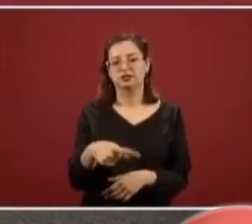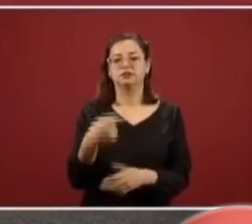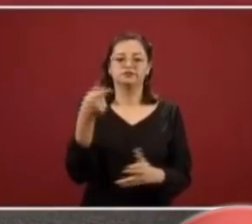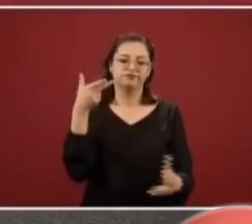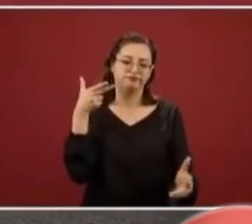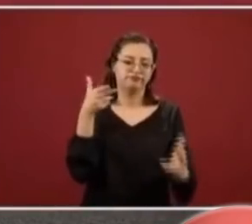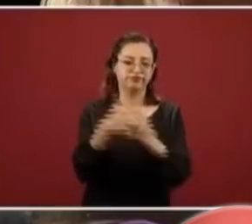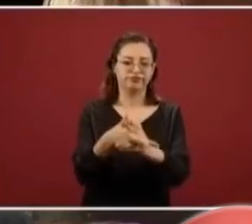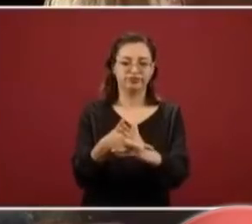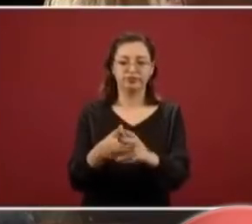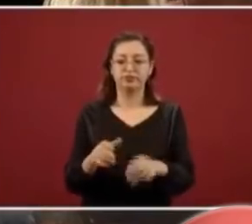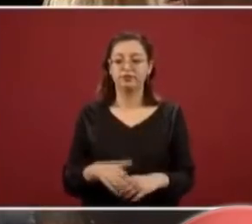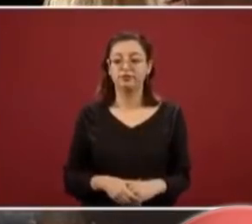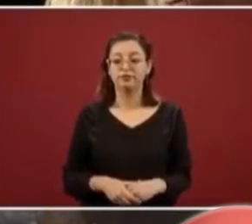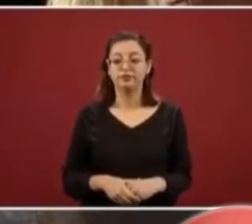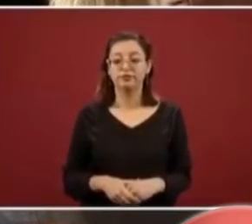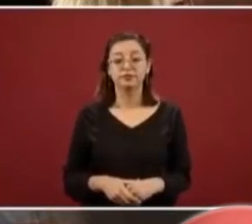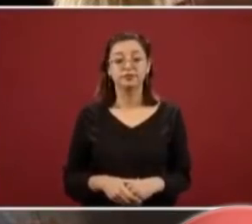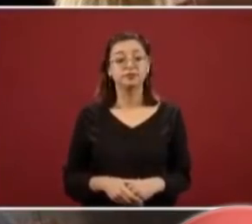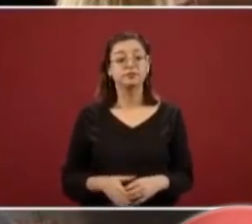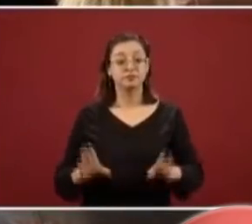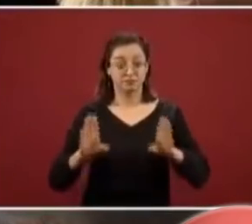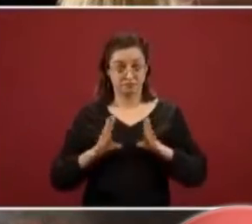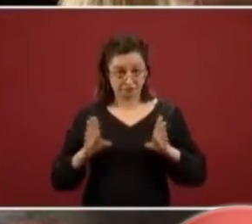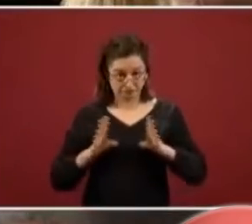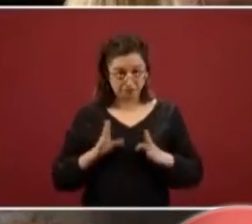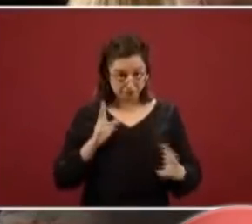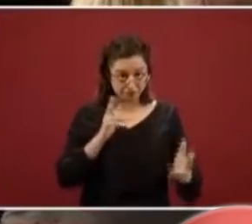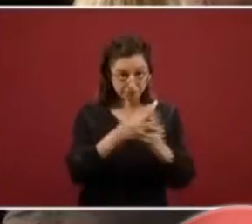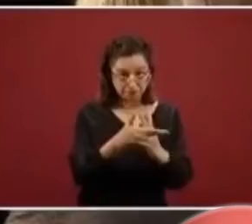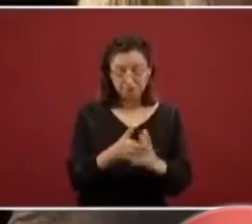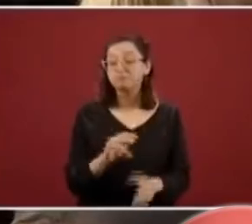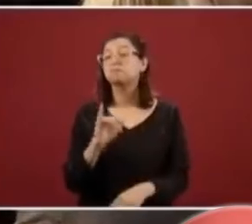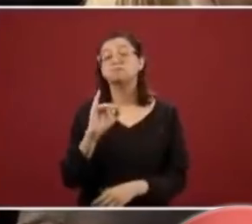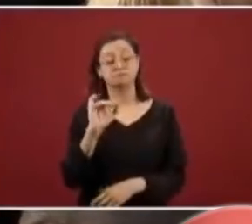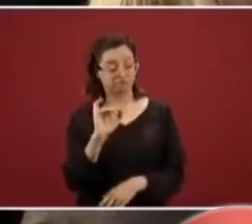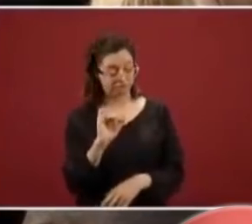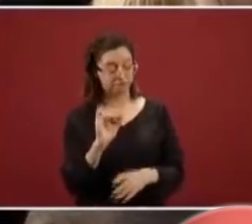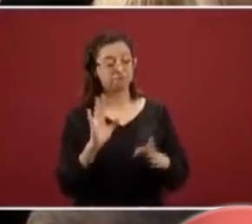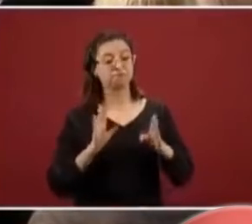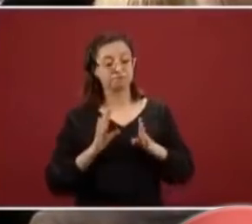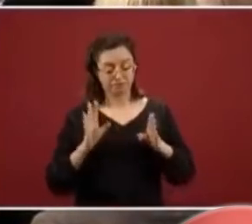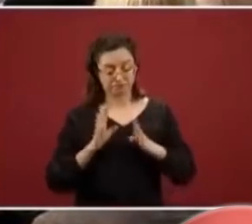de asesinatos. Militares.